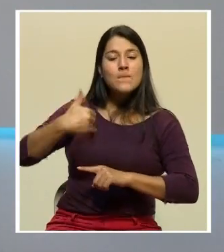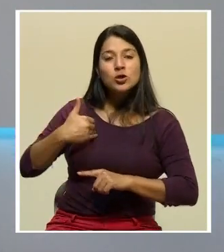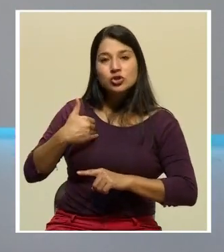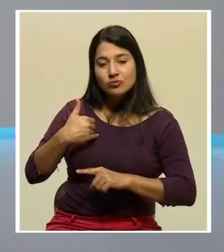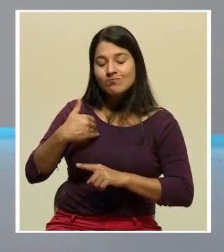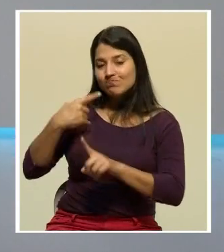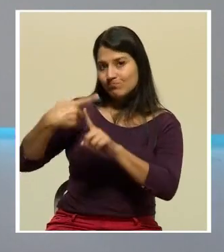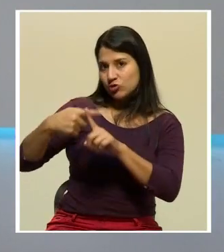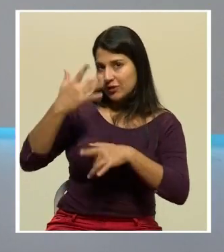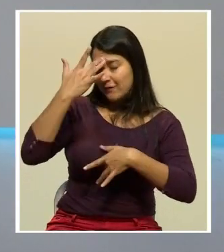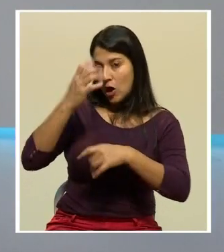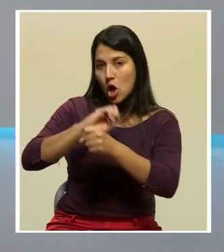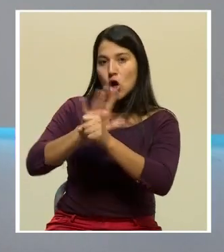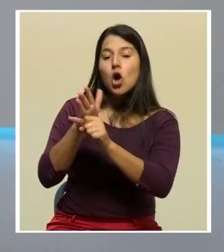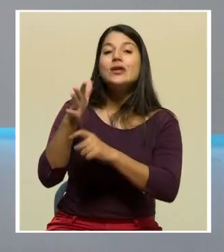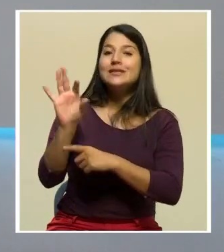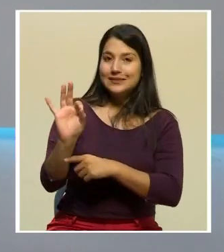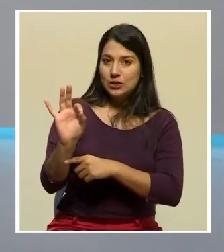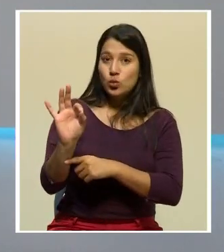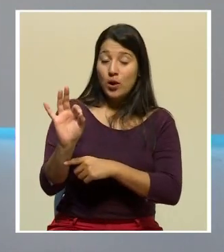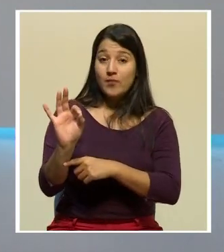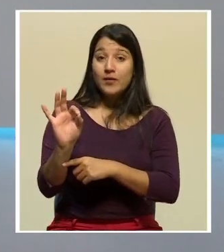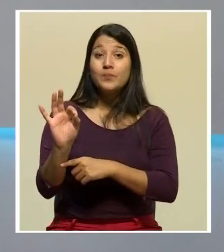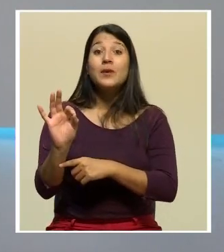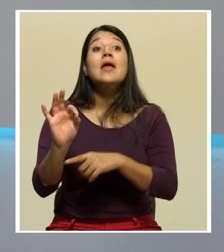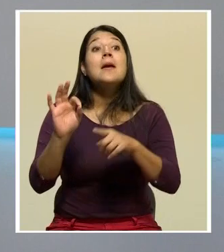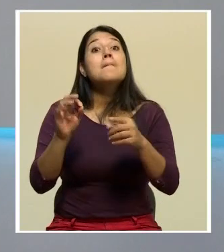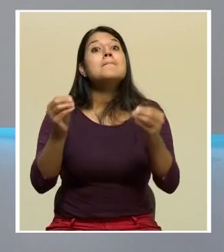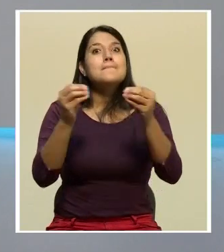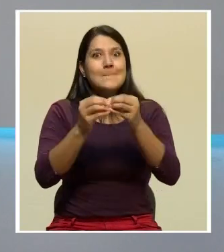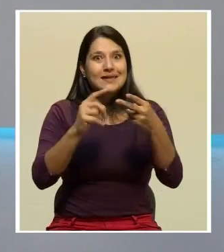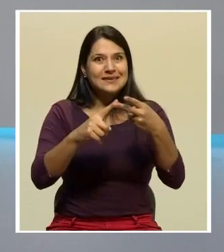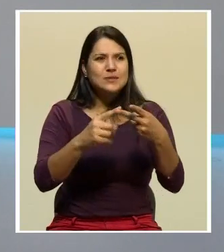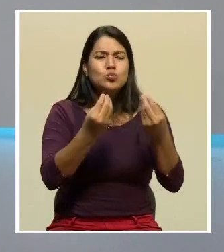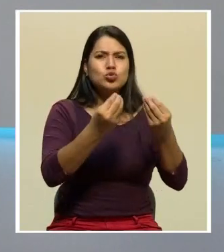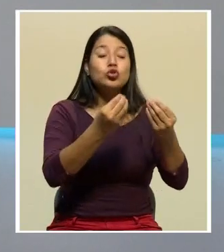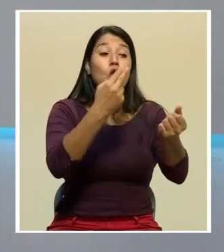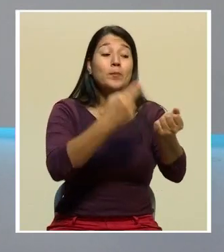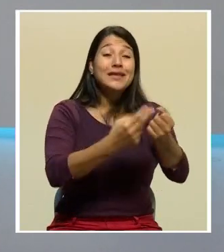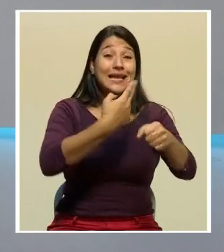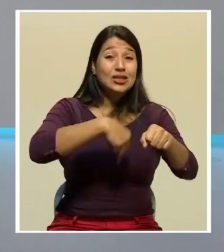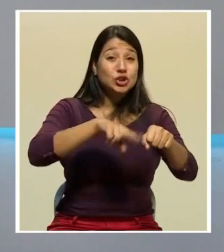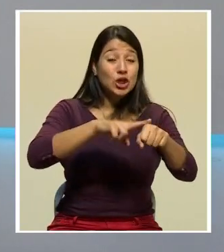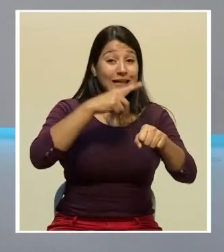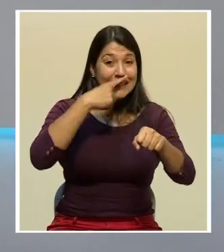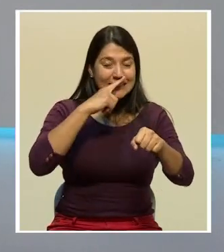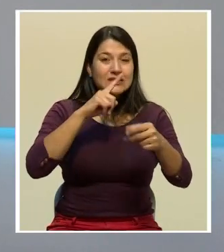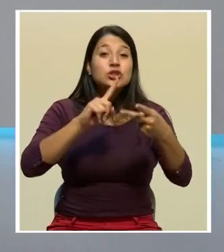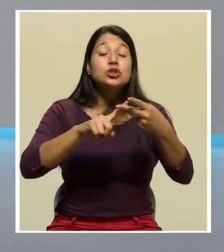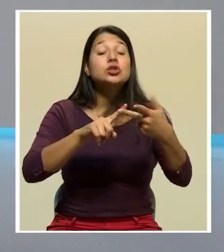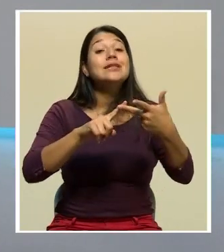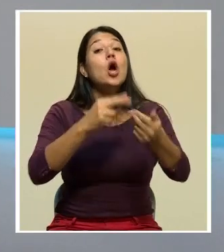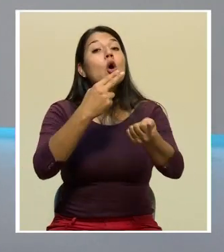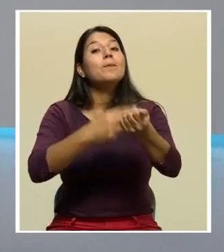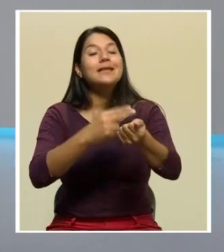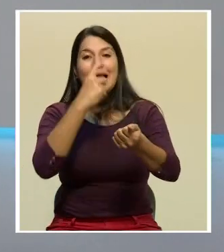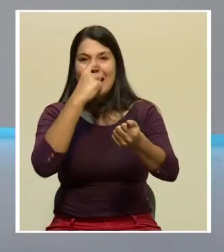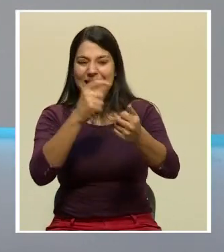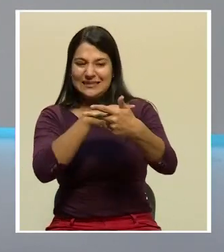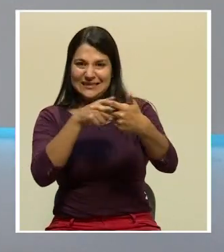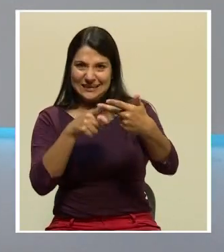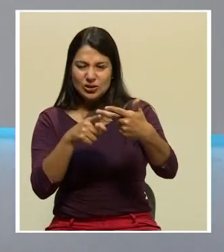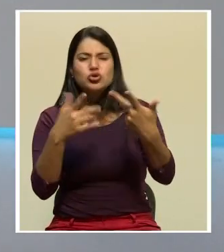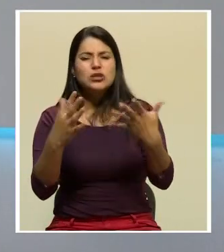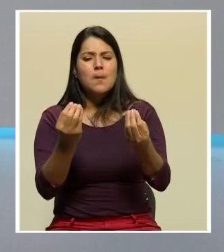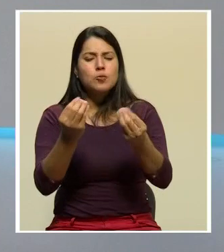también estaban aislados en el Hospital Nacional de Niños y también en el Hospital Calderón Guardia. Las autoridades de salud han